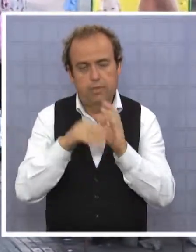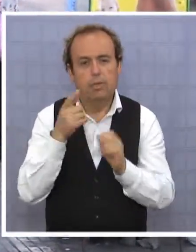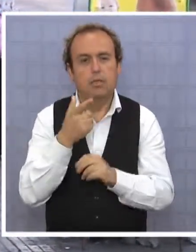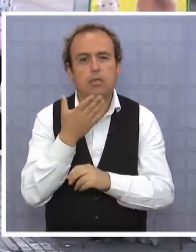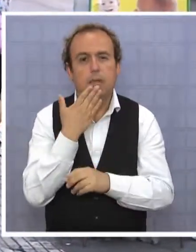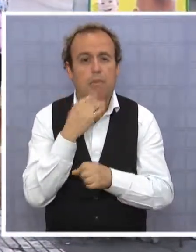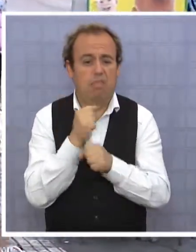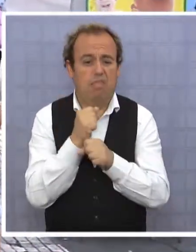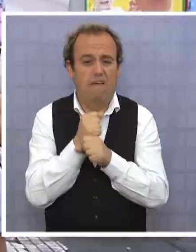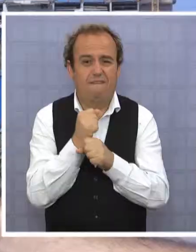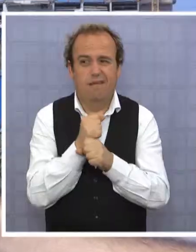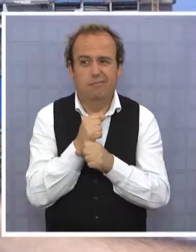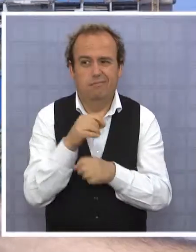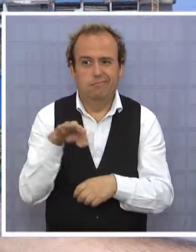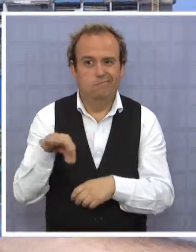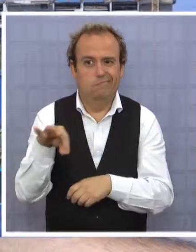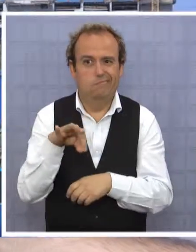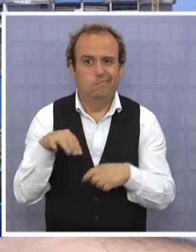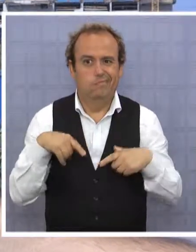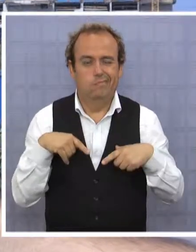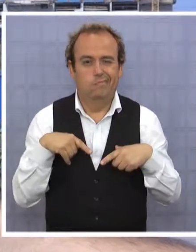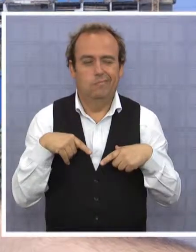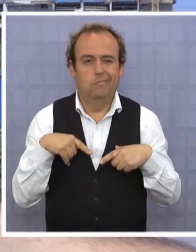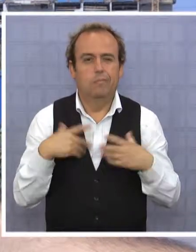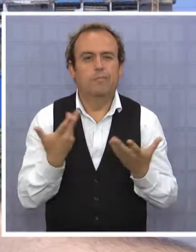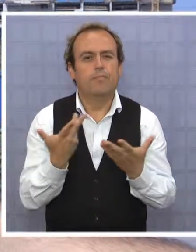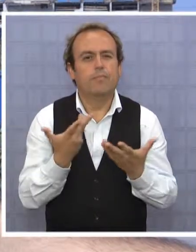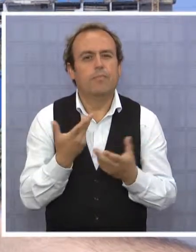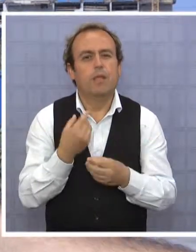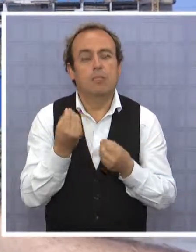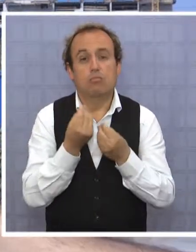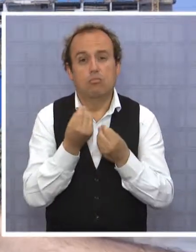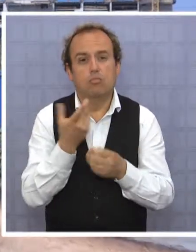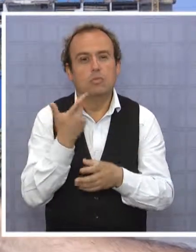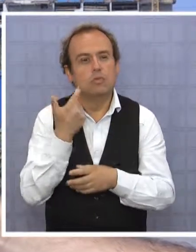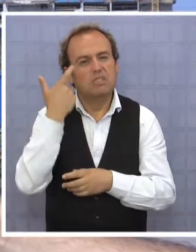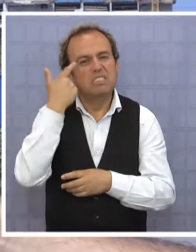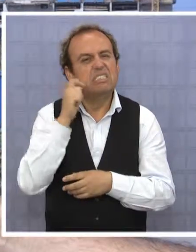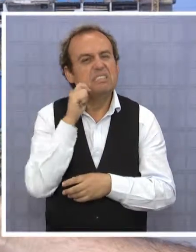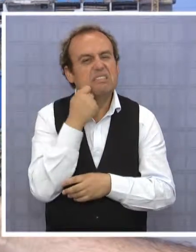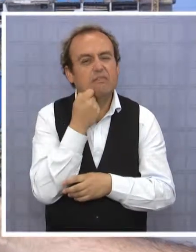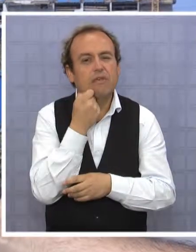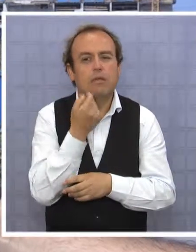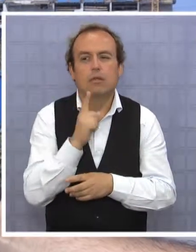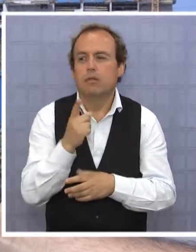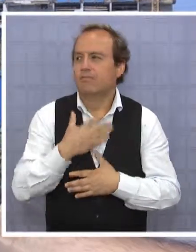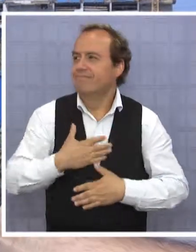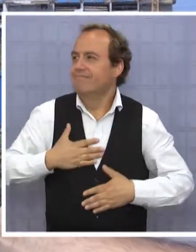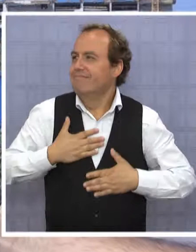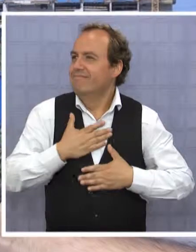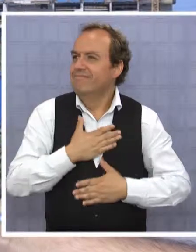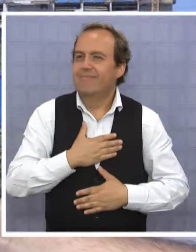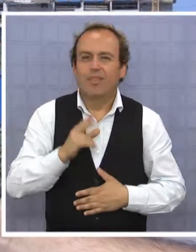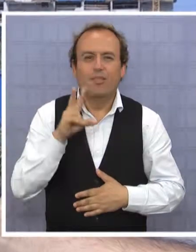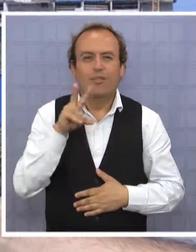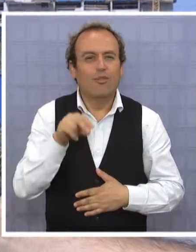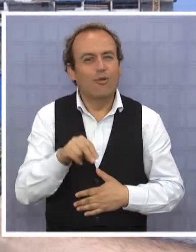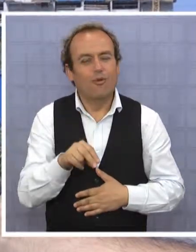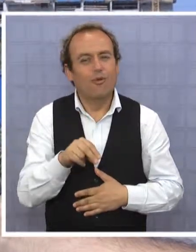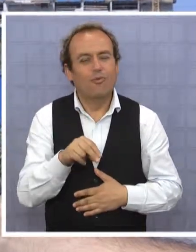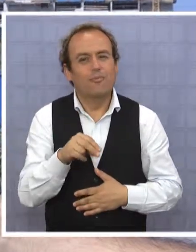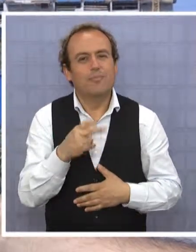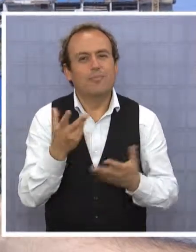son algunas de ellas lo que llamamos a anhedonia anhedonia es un síntoma muy importante que significa el no disfrutar de